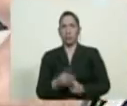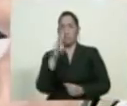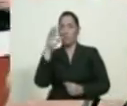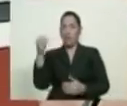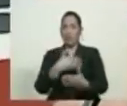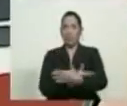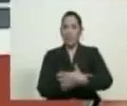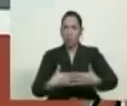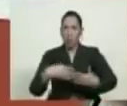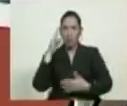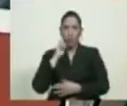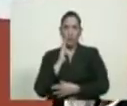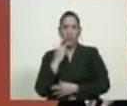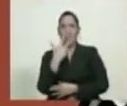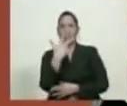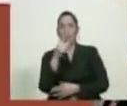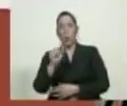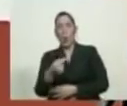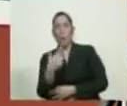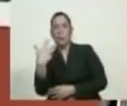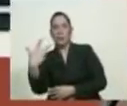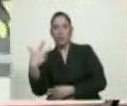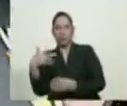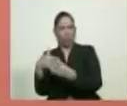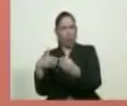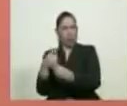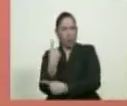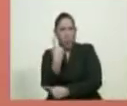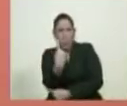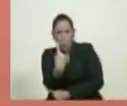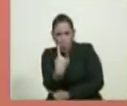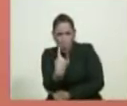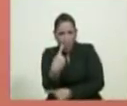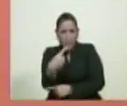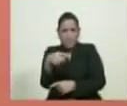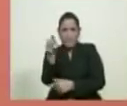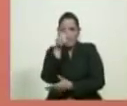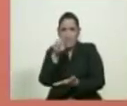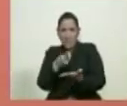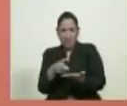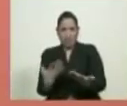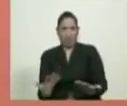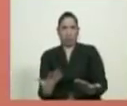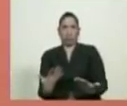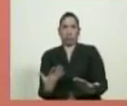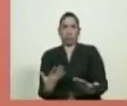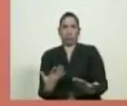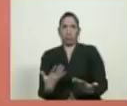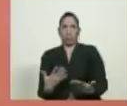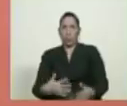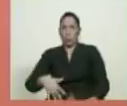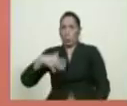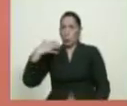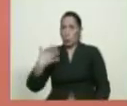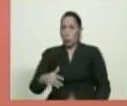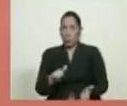eran $3.3, una pizza. Bastante más cara que en Nueva